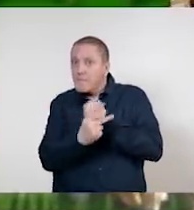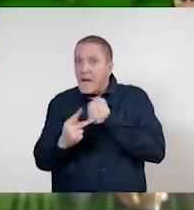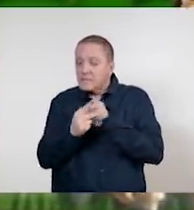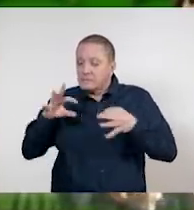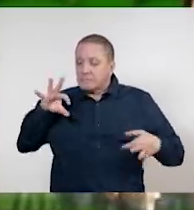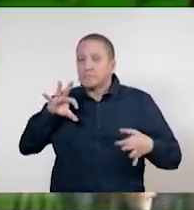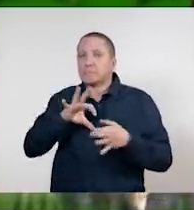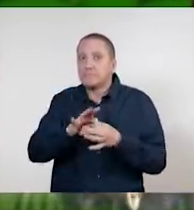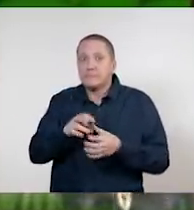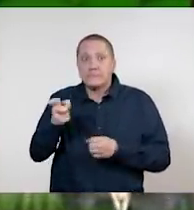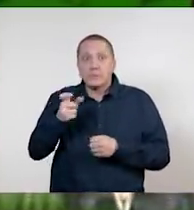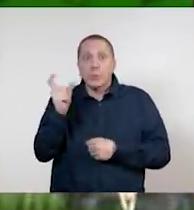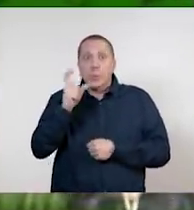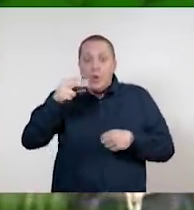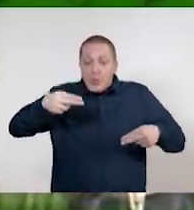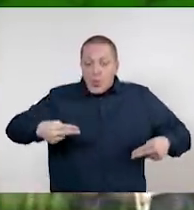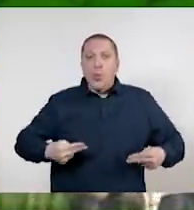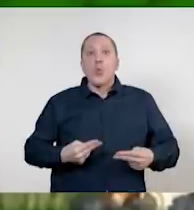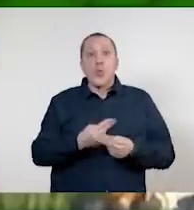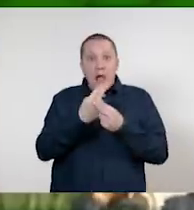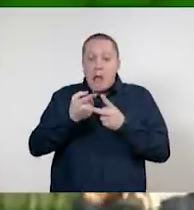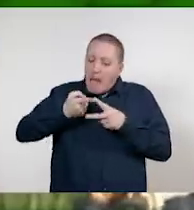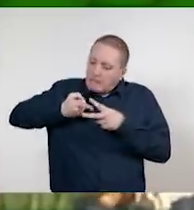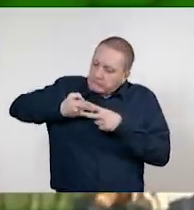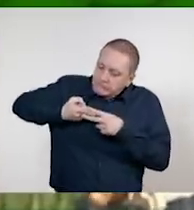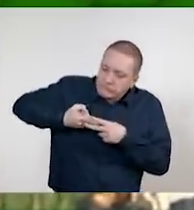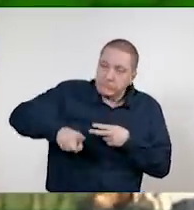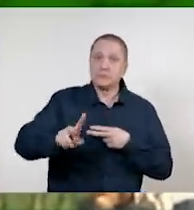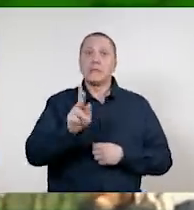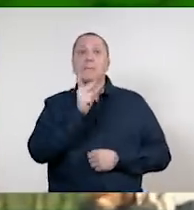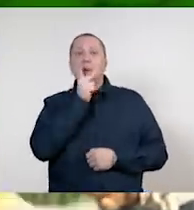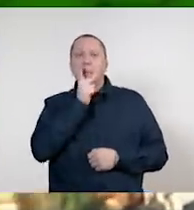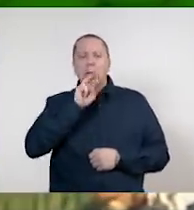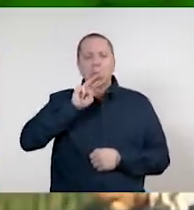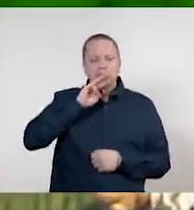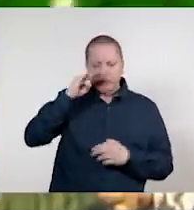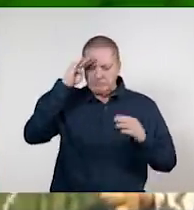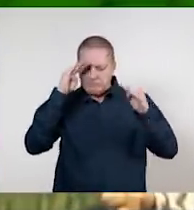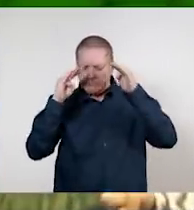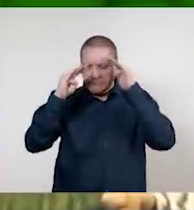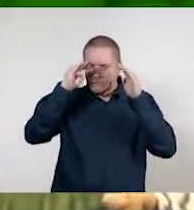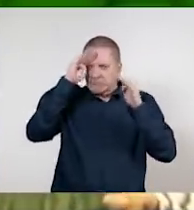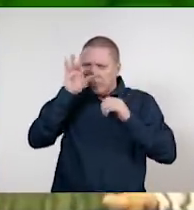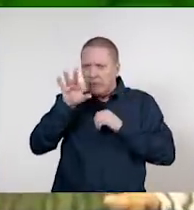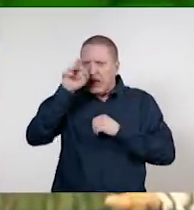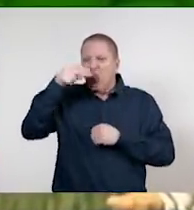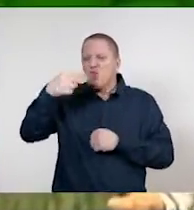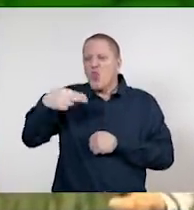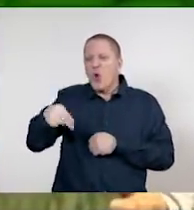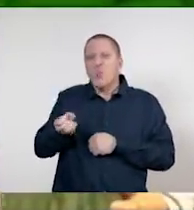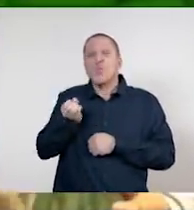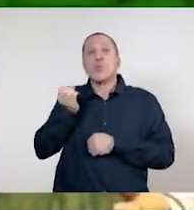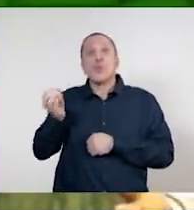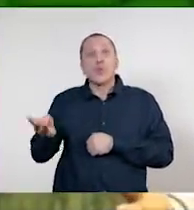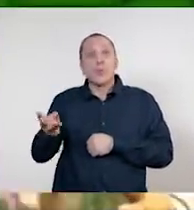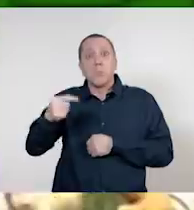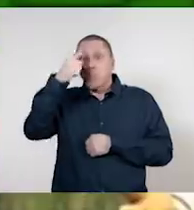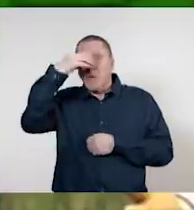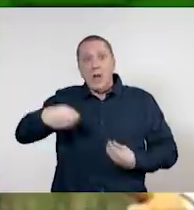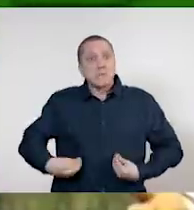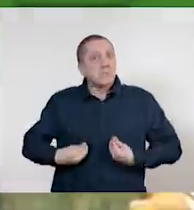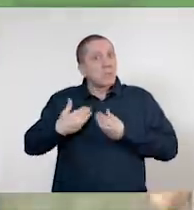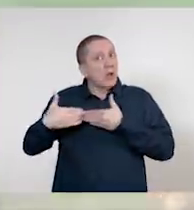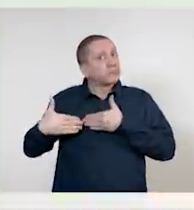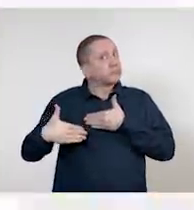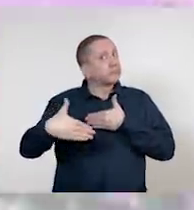Este derecho empieza cuando nacemos y cuando papá o mamá escogen un nombre con el que seremos conocidos toda